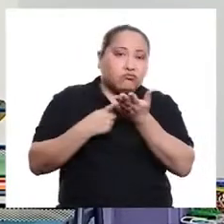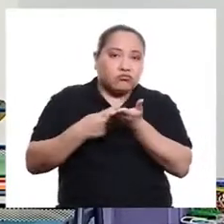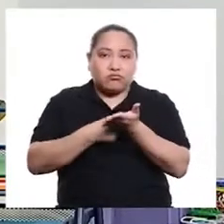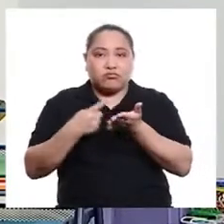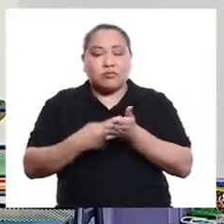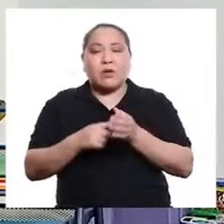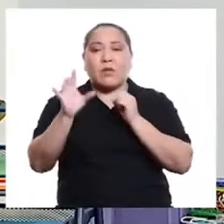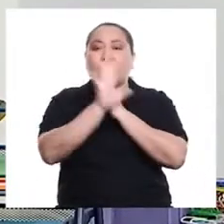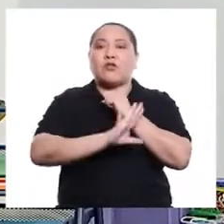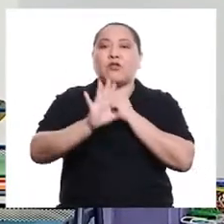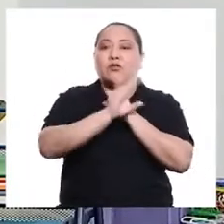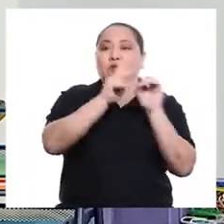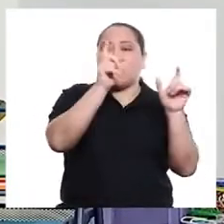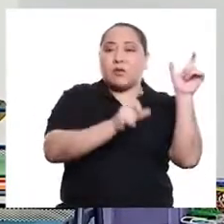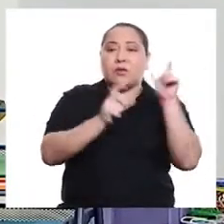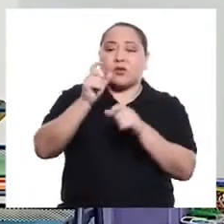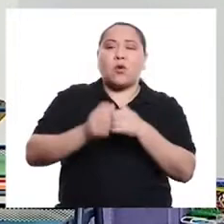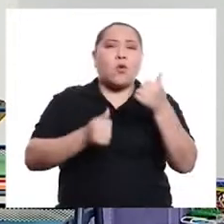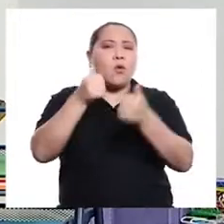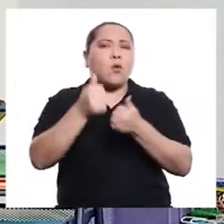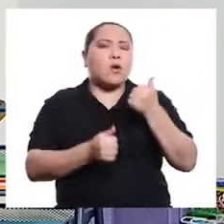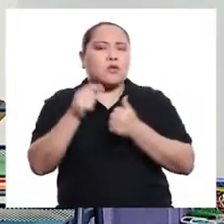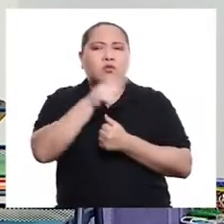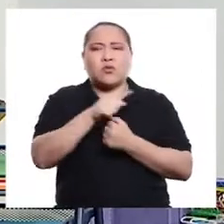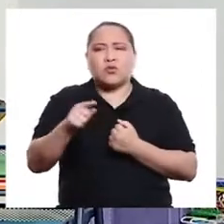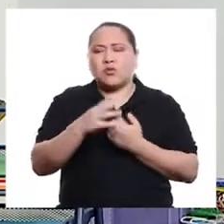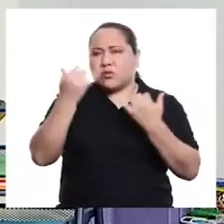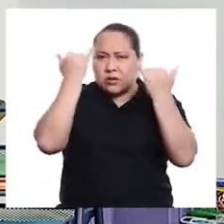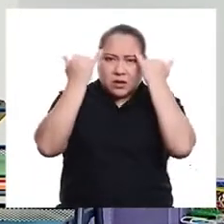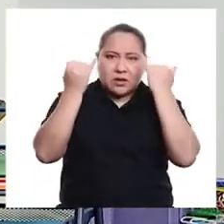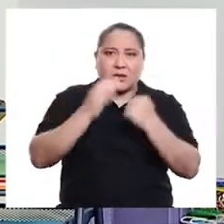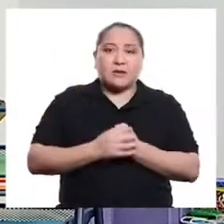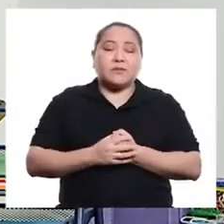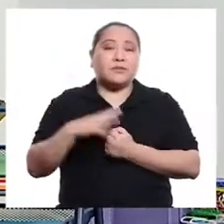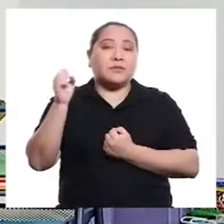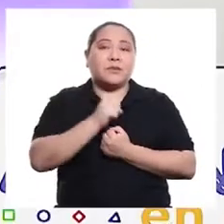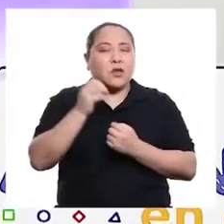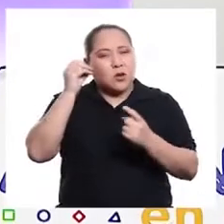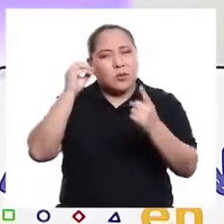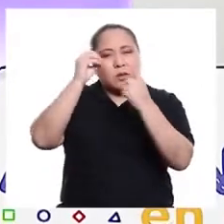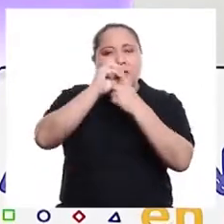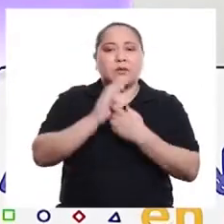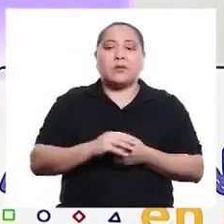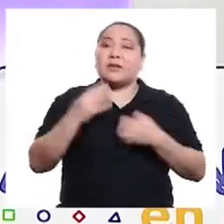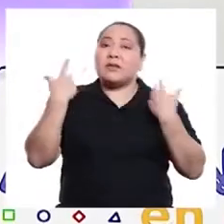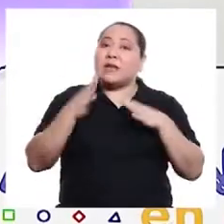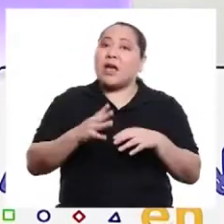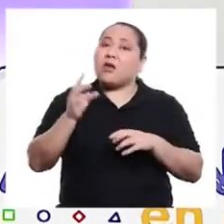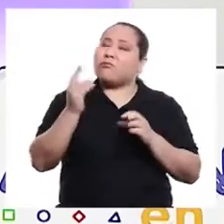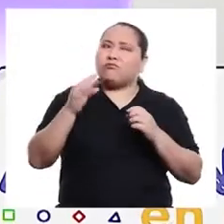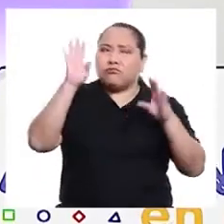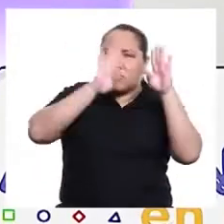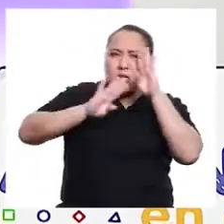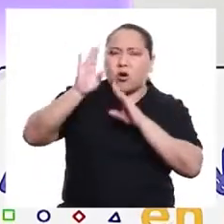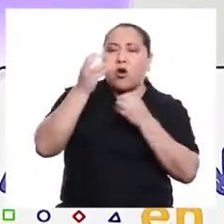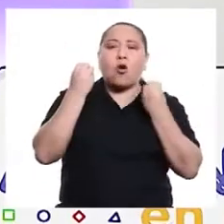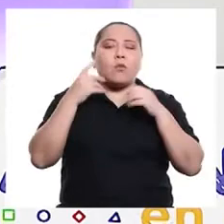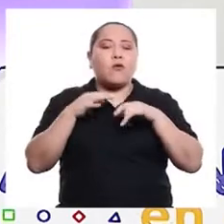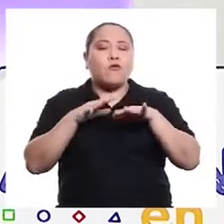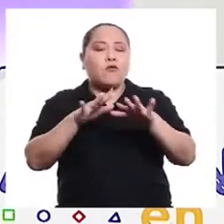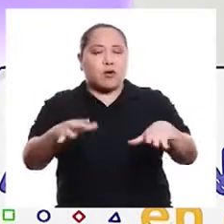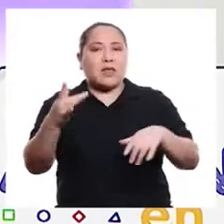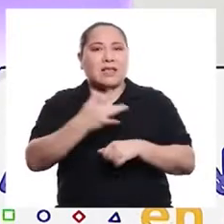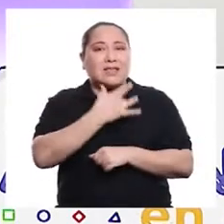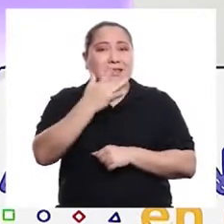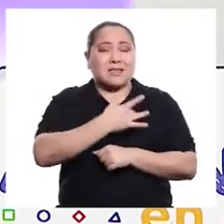la seguridad ciudadana y cuáles son sus implicancias, realidades y retos. ya que nos preocupa cómo influye en nosotros la